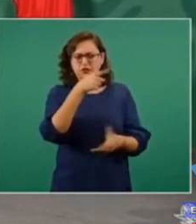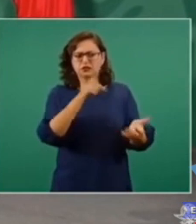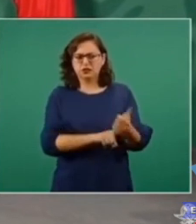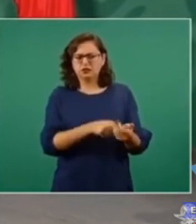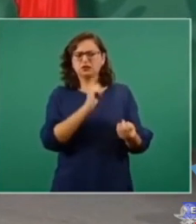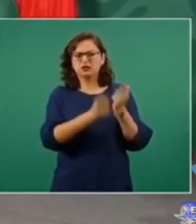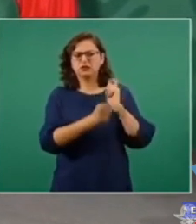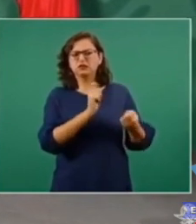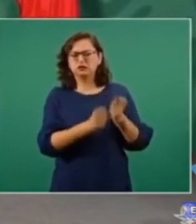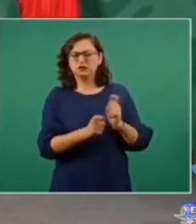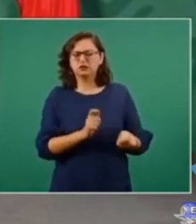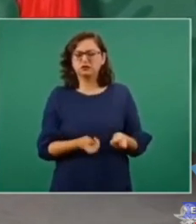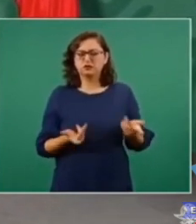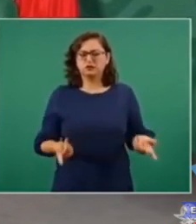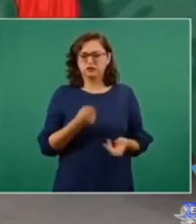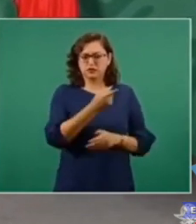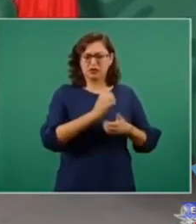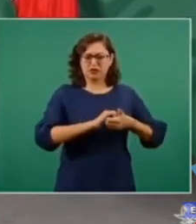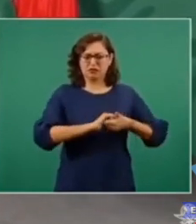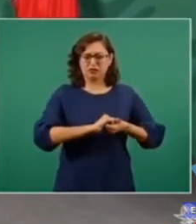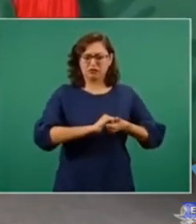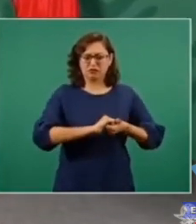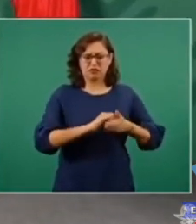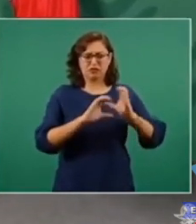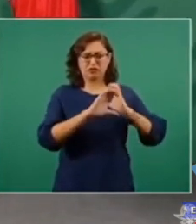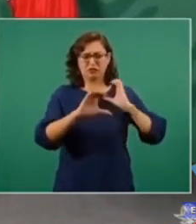el asunto, un tráiler